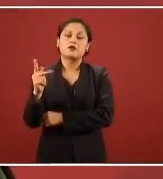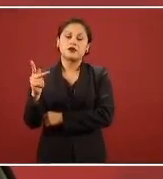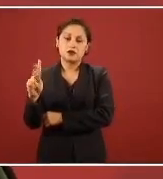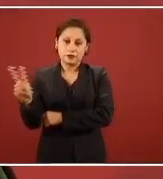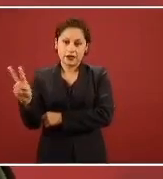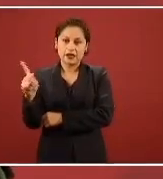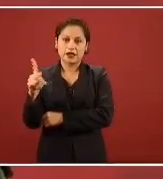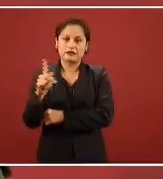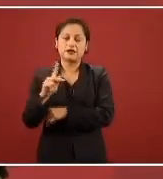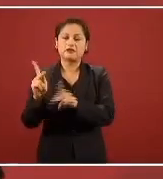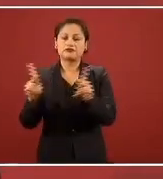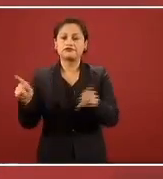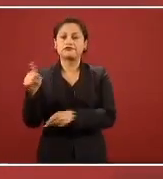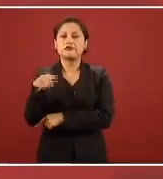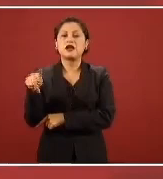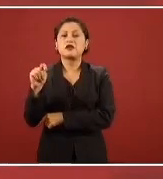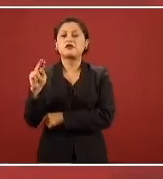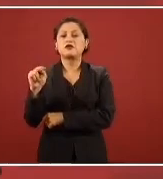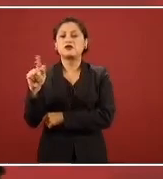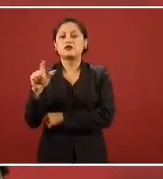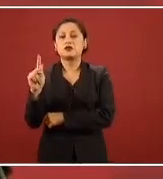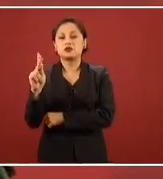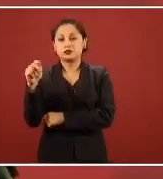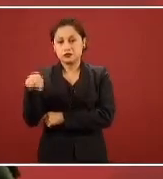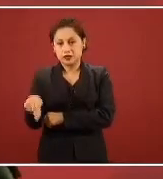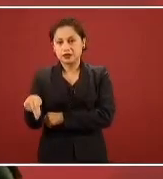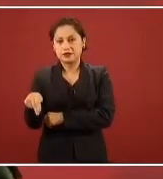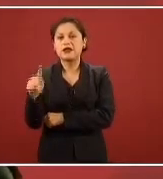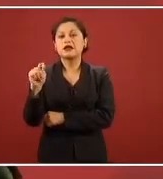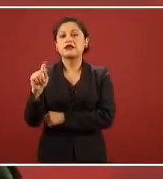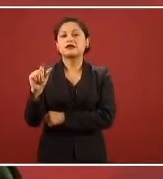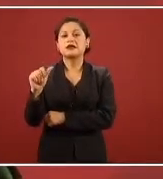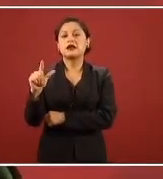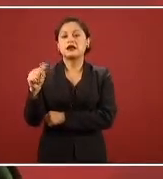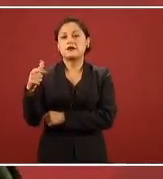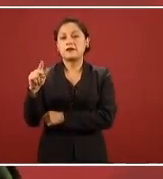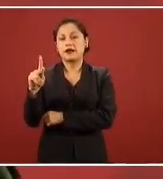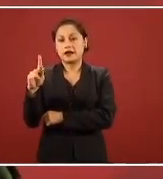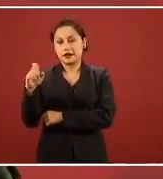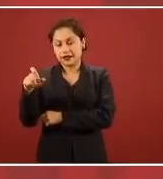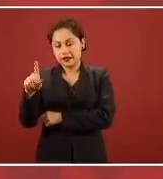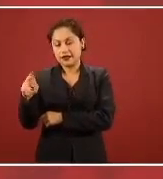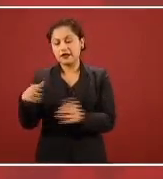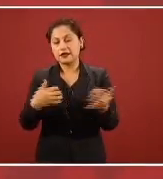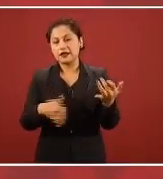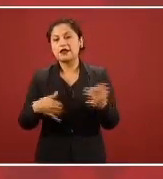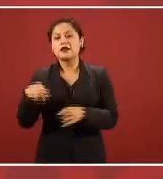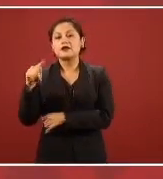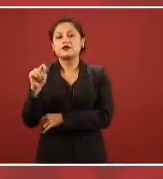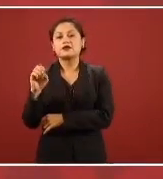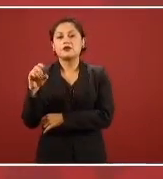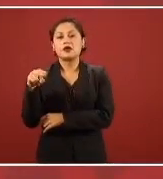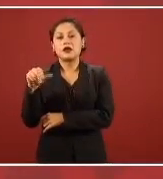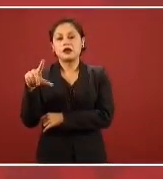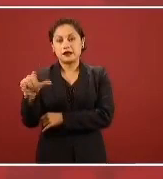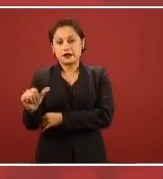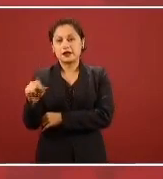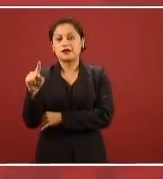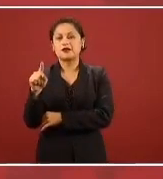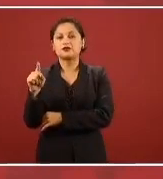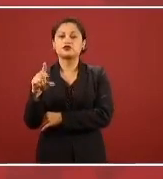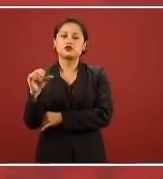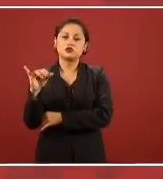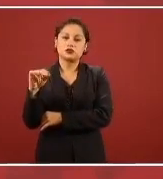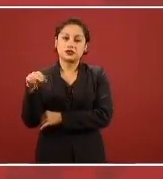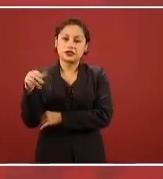de Gordiano, Tuxpan, Tlaquepaque, Tonalá, Tlajomulco de Zúñiga,